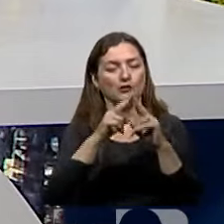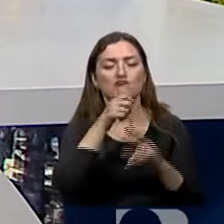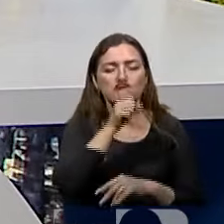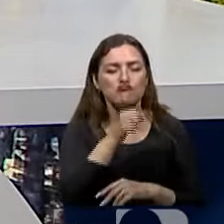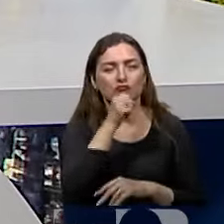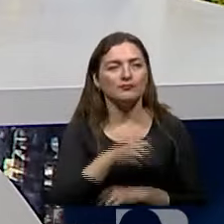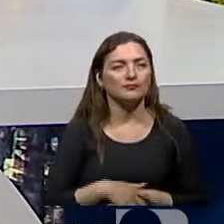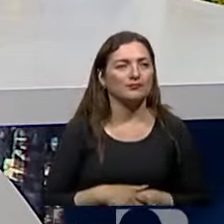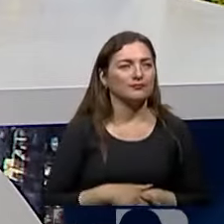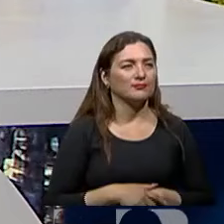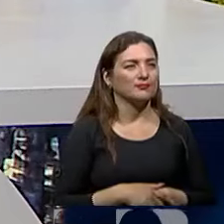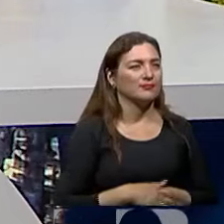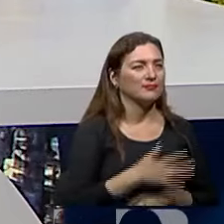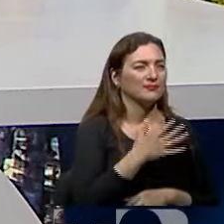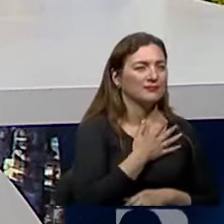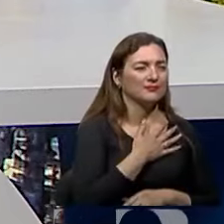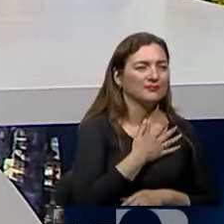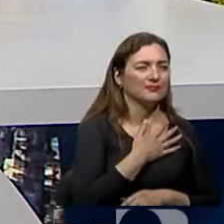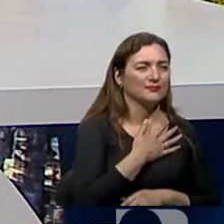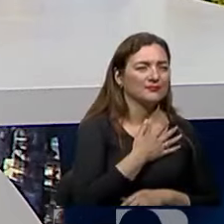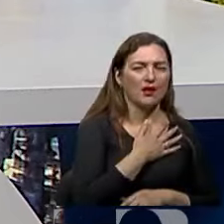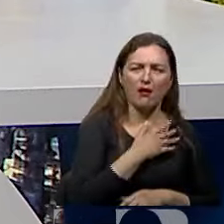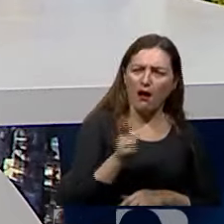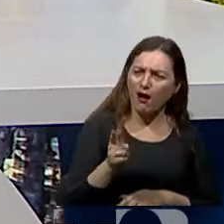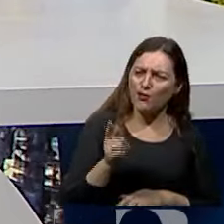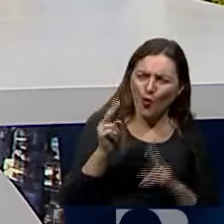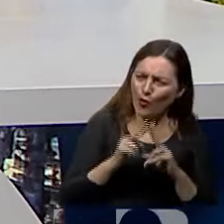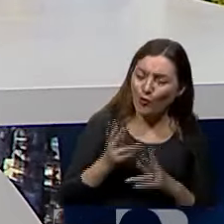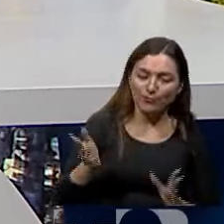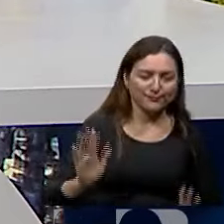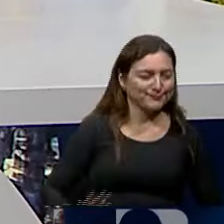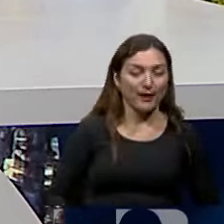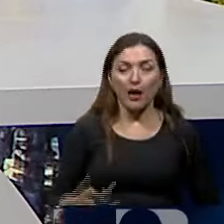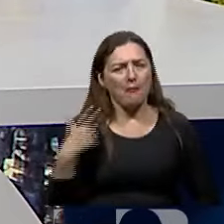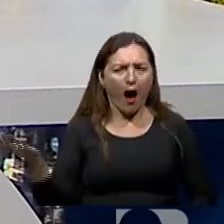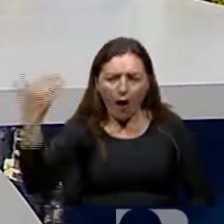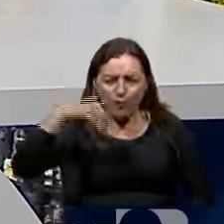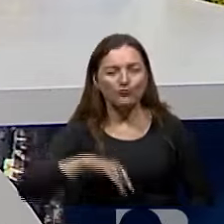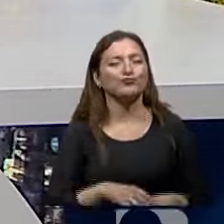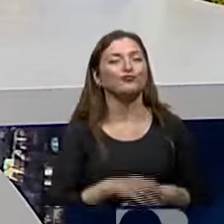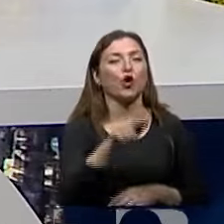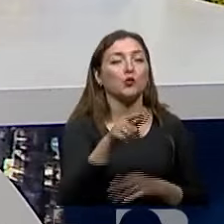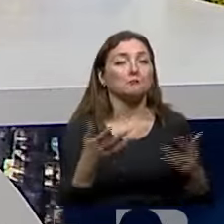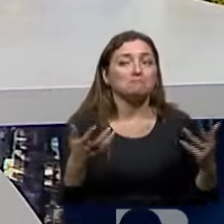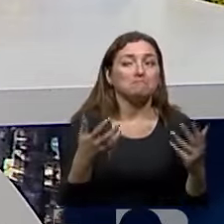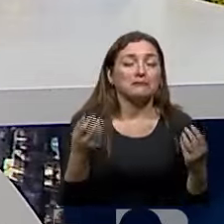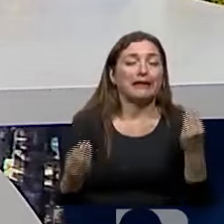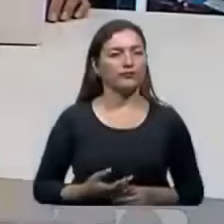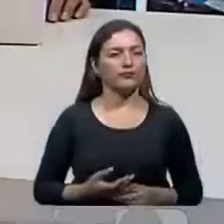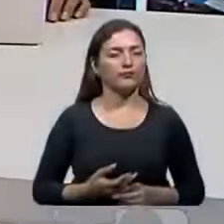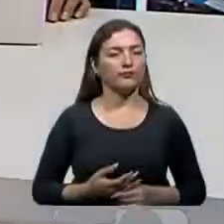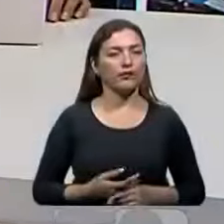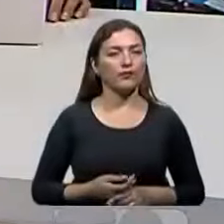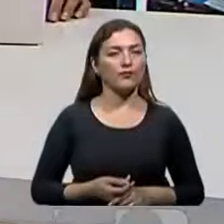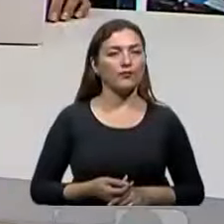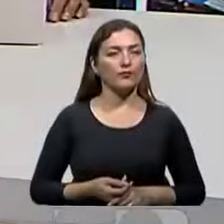mal. No. Me has decepcionado. Me lleves, vamos, vamos a Vilcabamba. Pero ahora, si usted todavía no tiene claro qué puede hacer este fin...